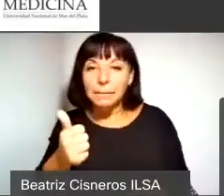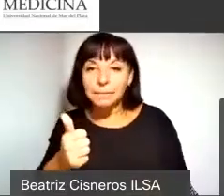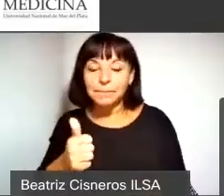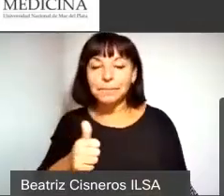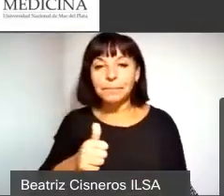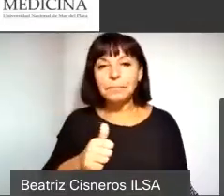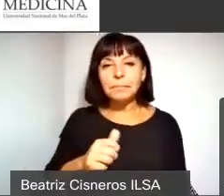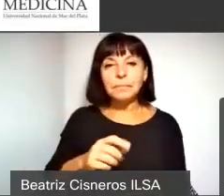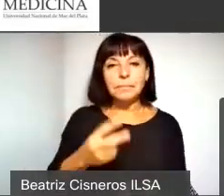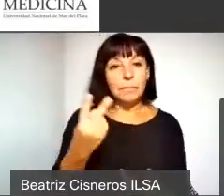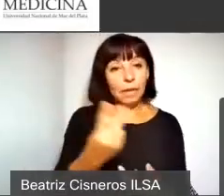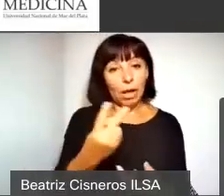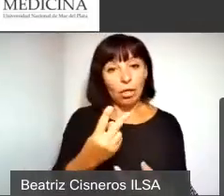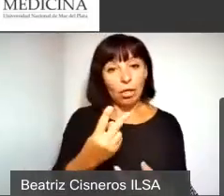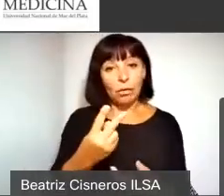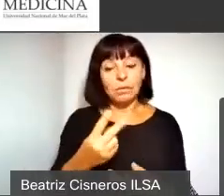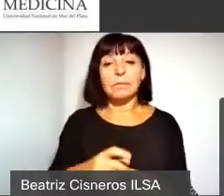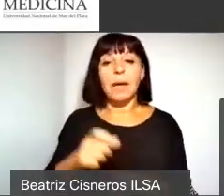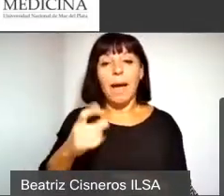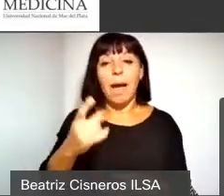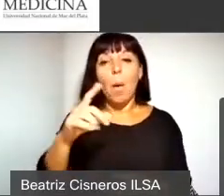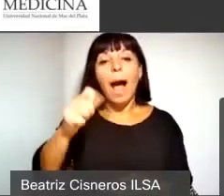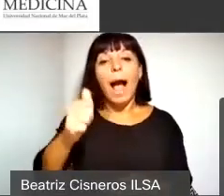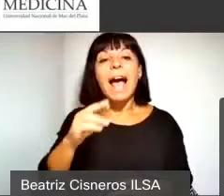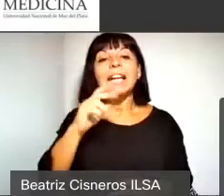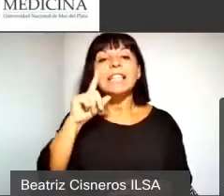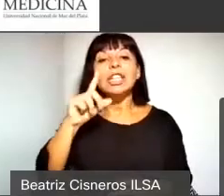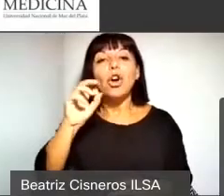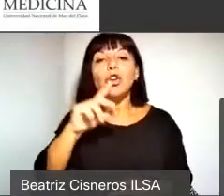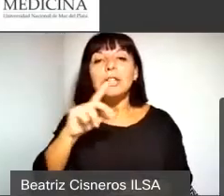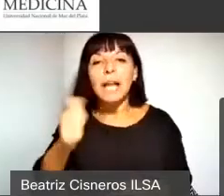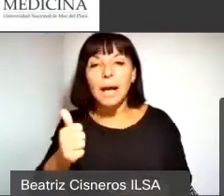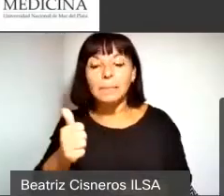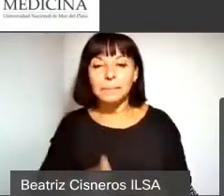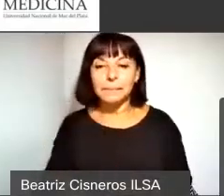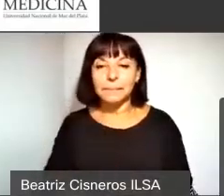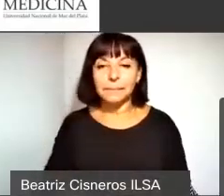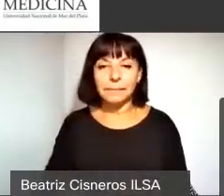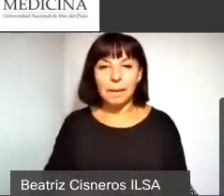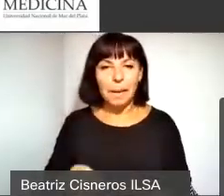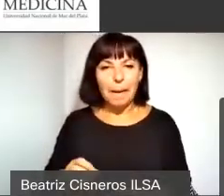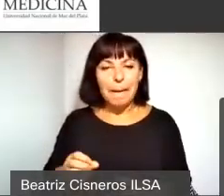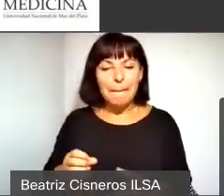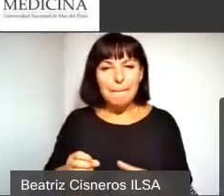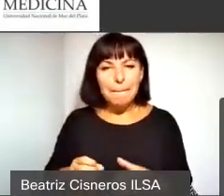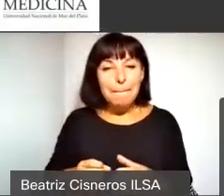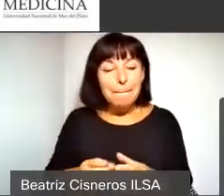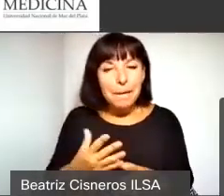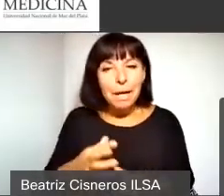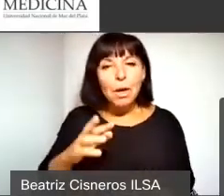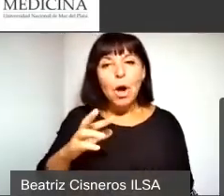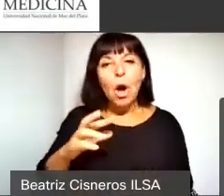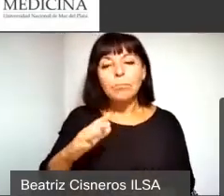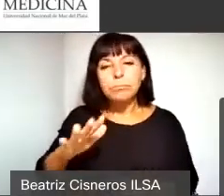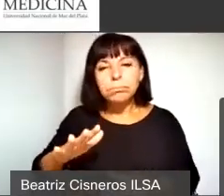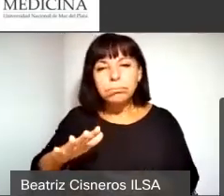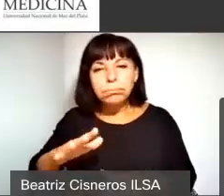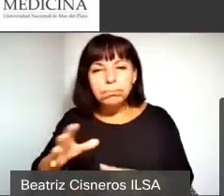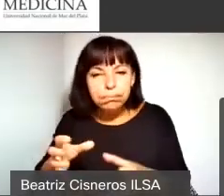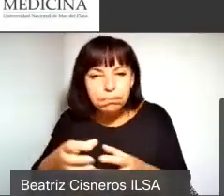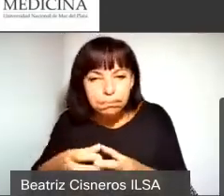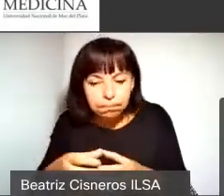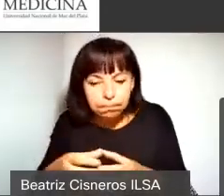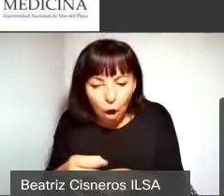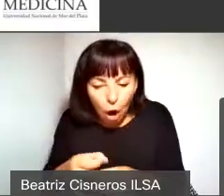y la célula eucariota. Ocurre que en un principio, organismos procariotas de vida libre, de